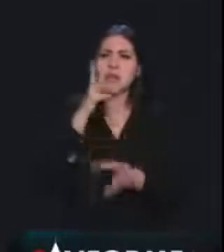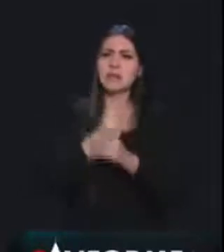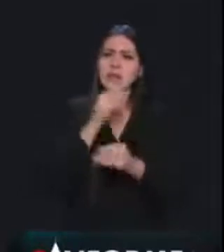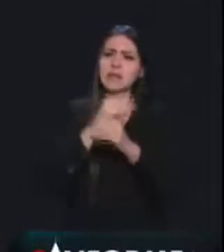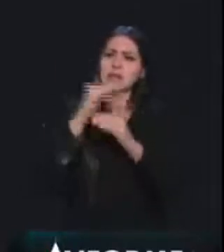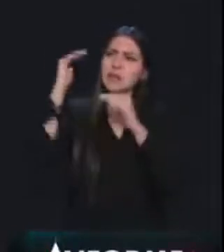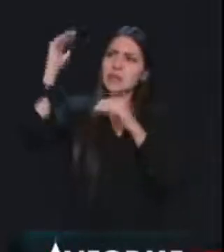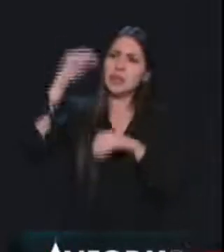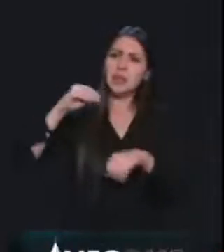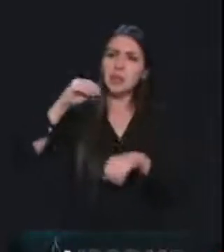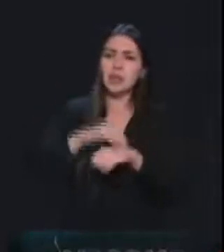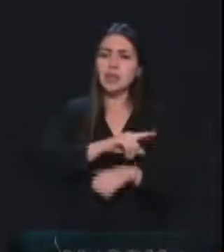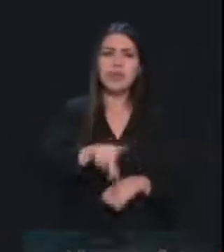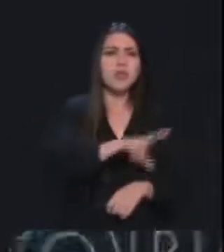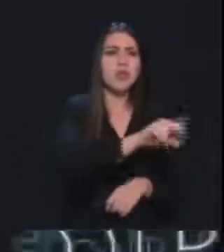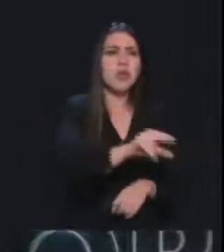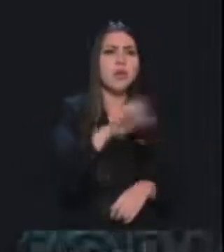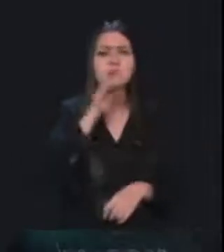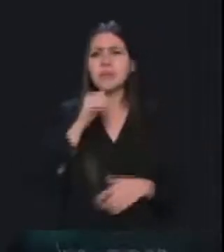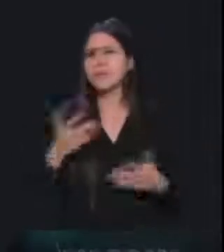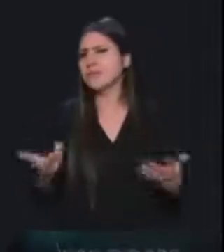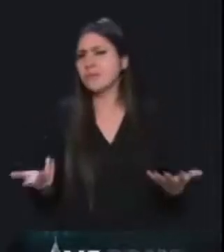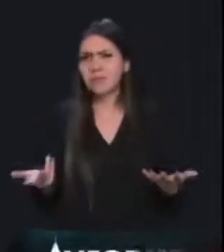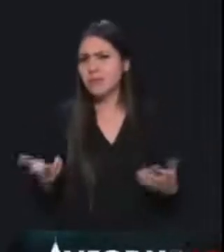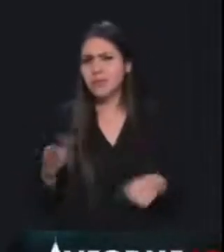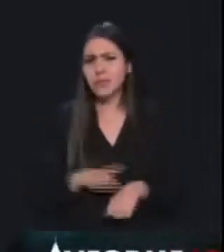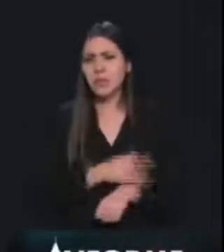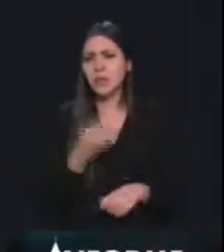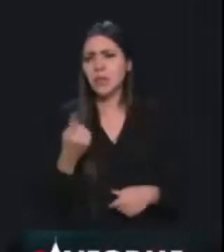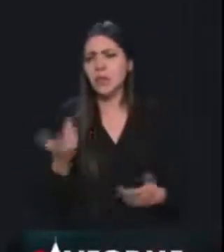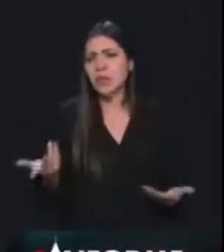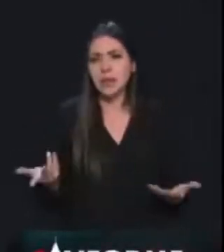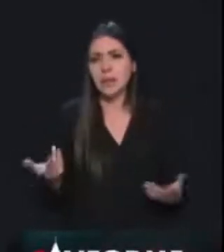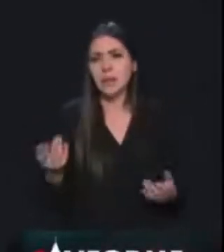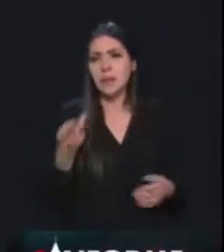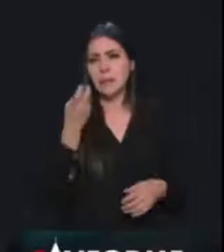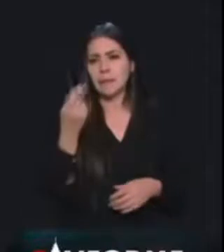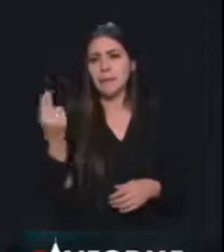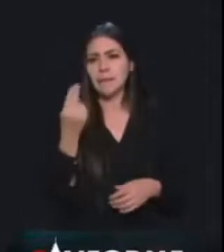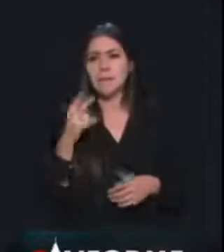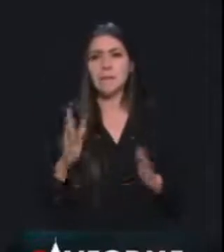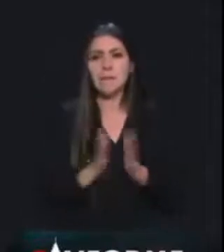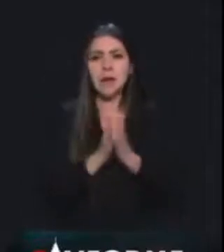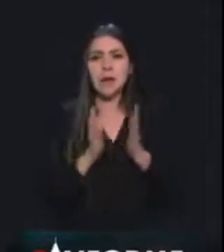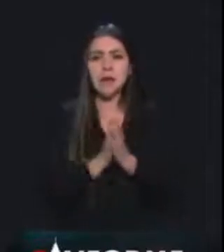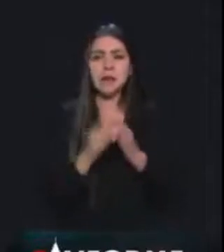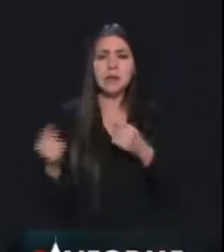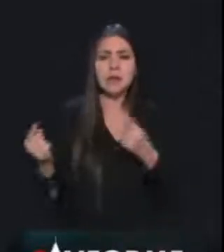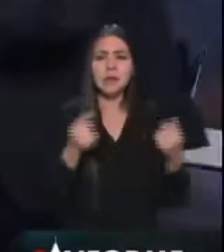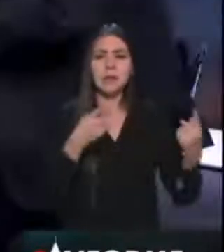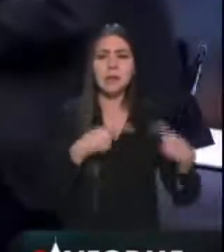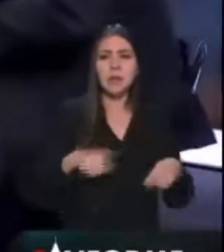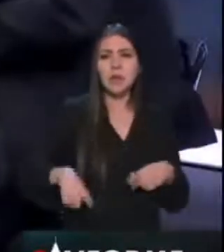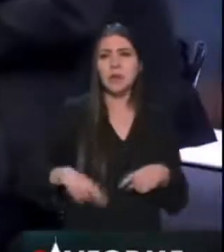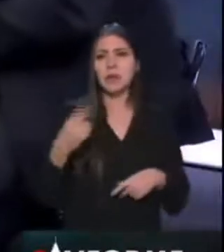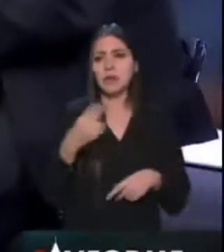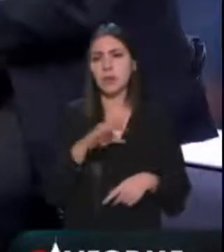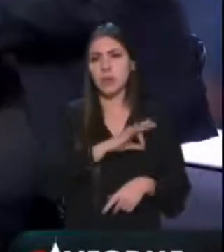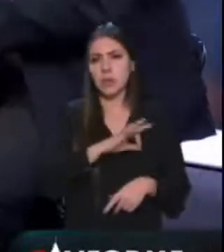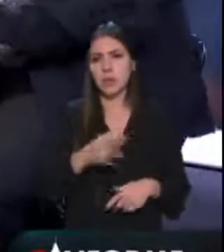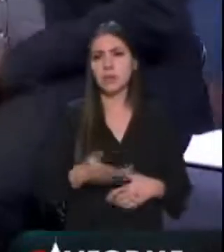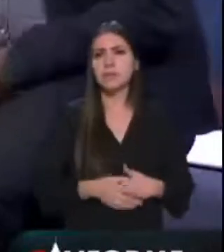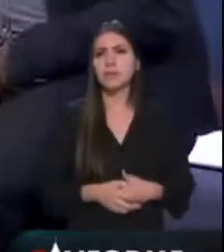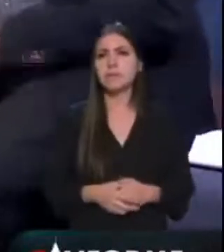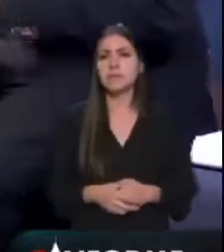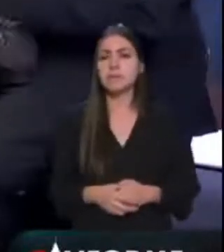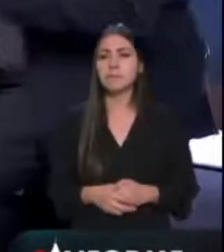pueden? Es decir, ahí hay una cuestión de democracia que sería interesante tenerla, ¿no? ¿No pueden? A